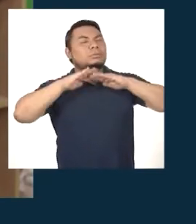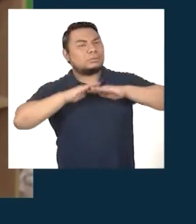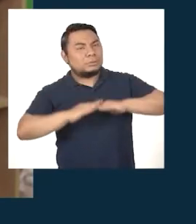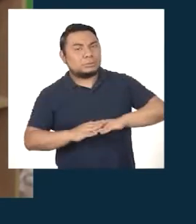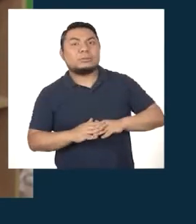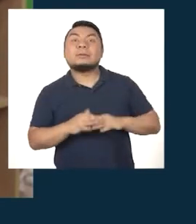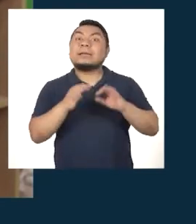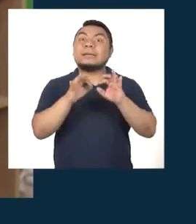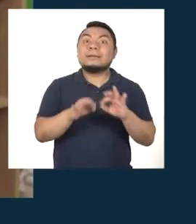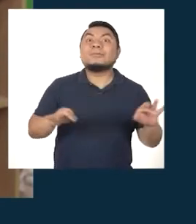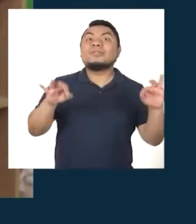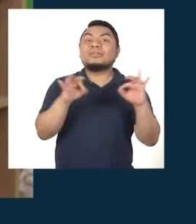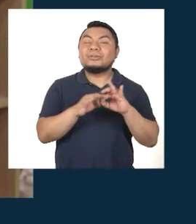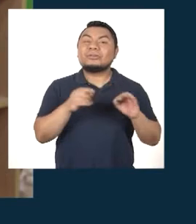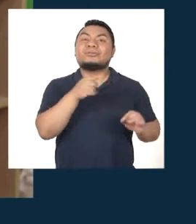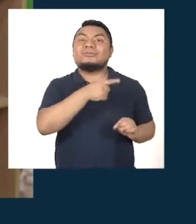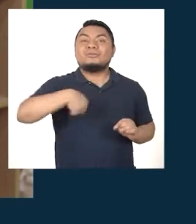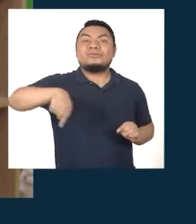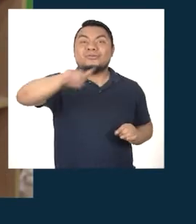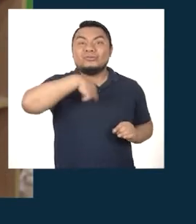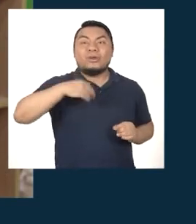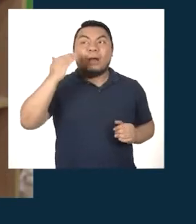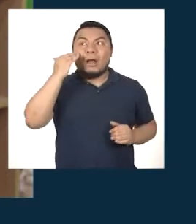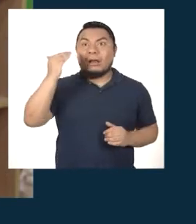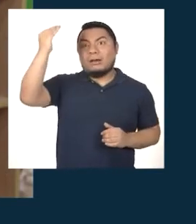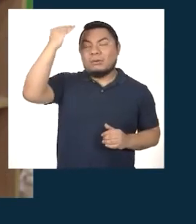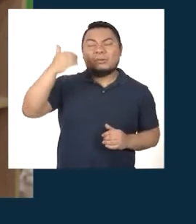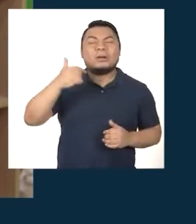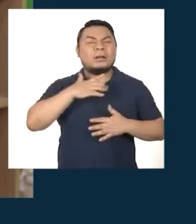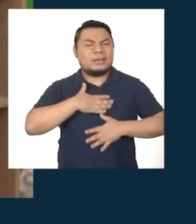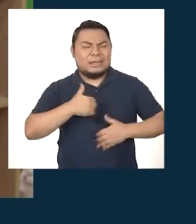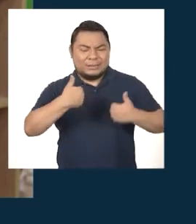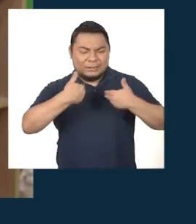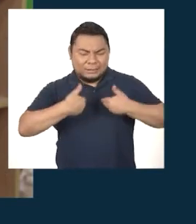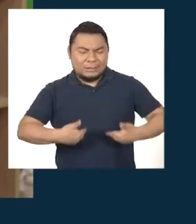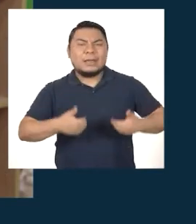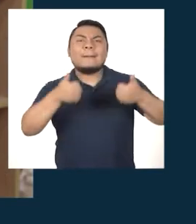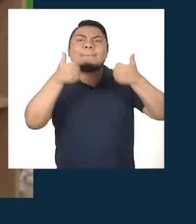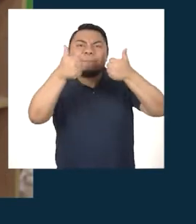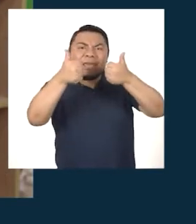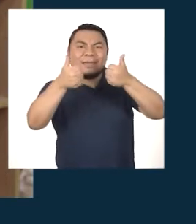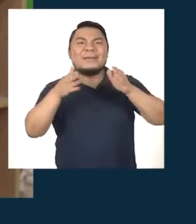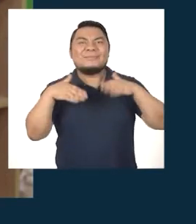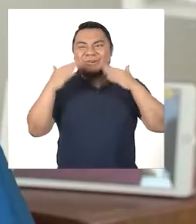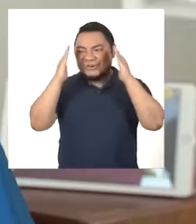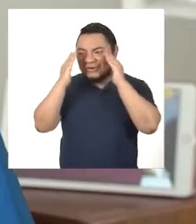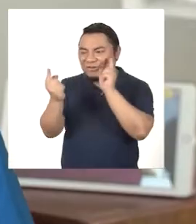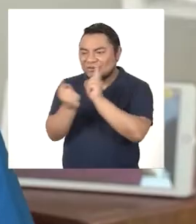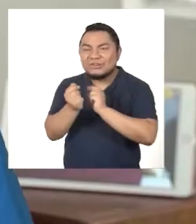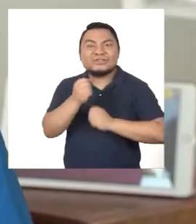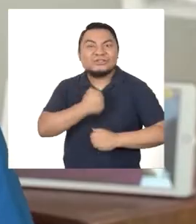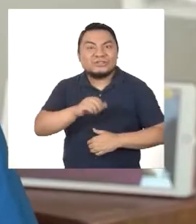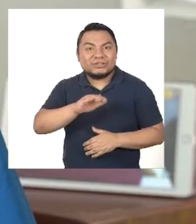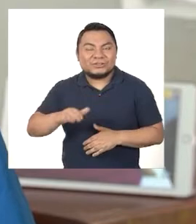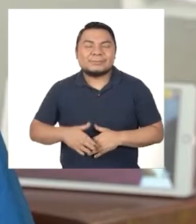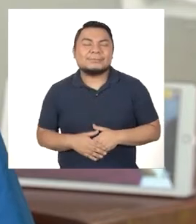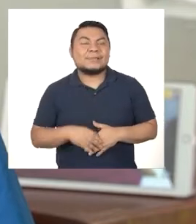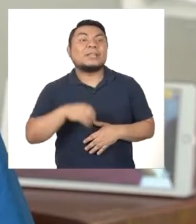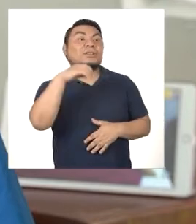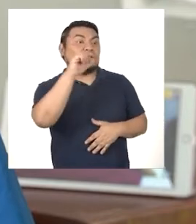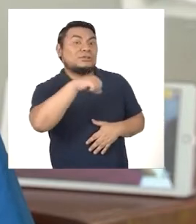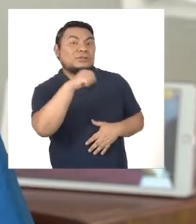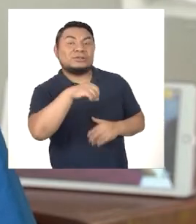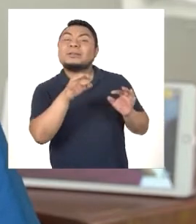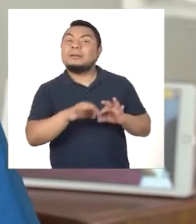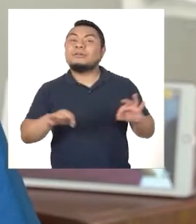Es importante que nosotros como adultos podamos estar bien para poder atender a nuestros niños. Pues sí, es importante la